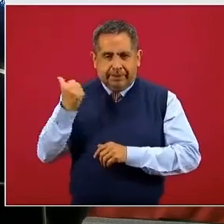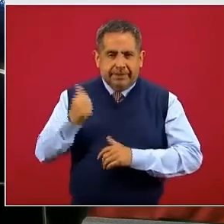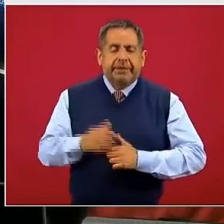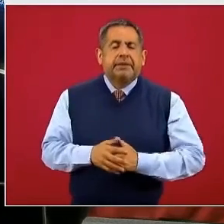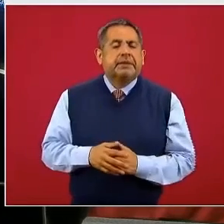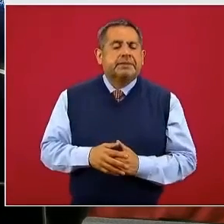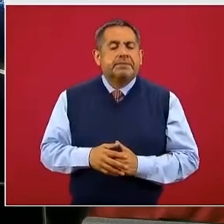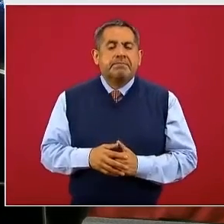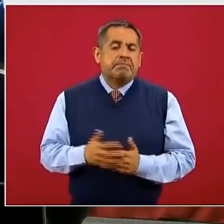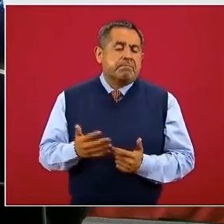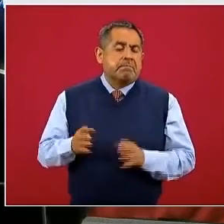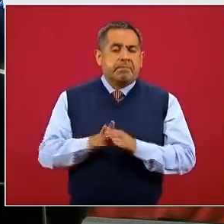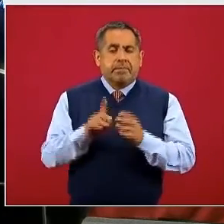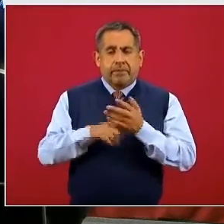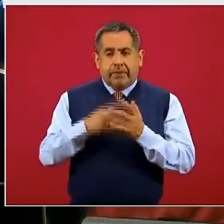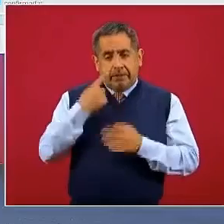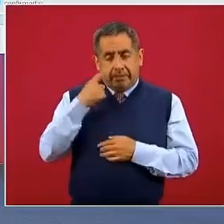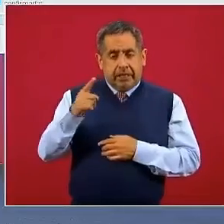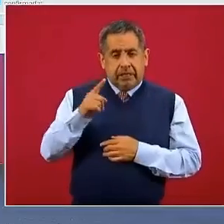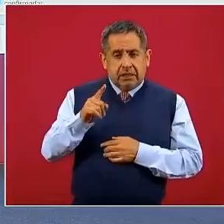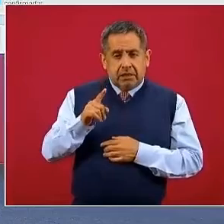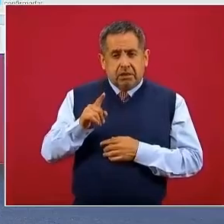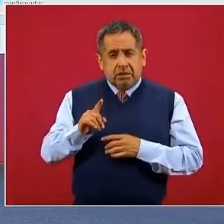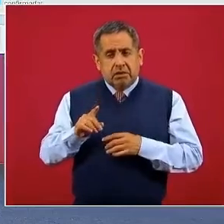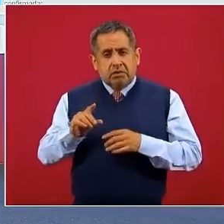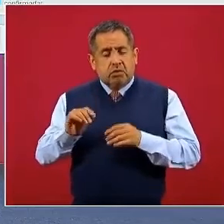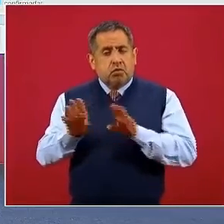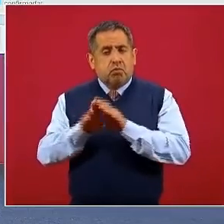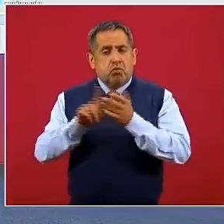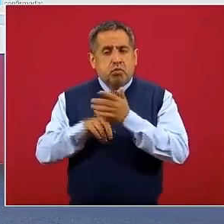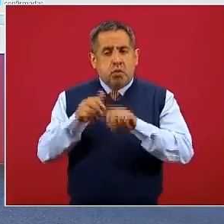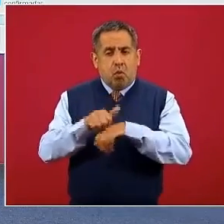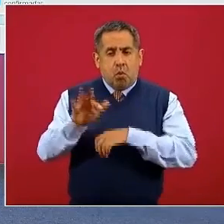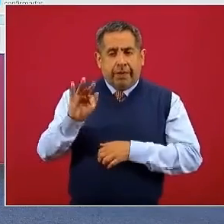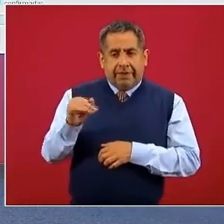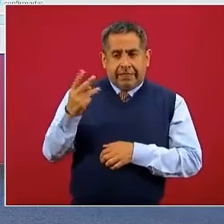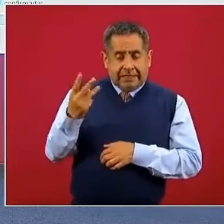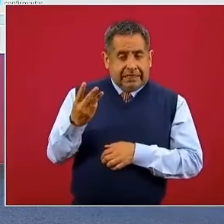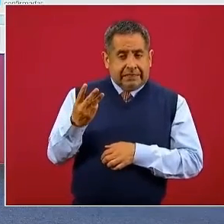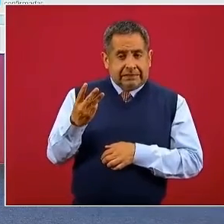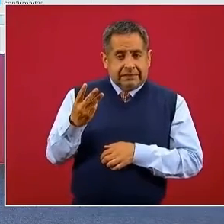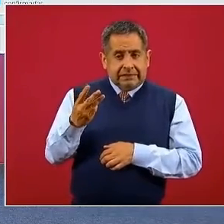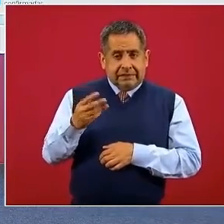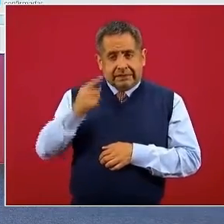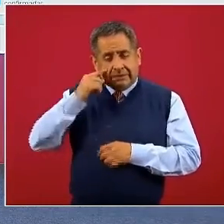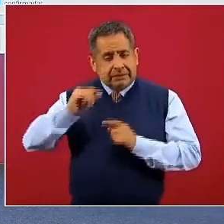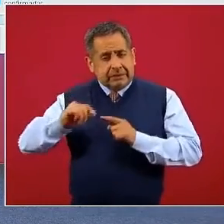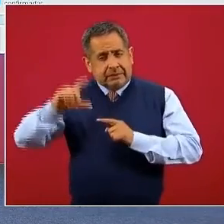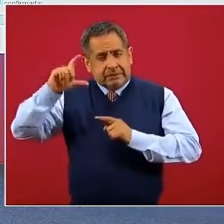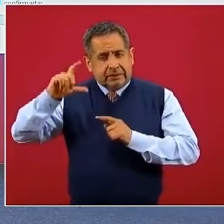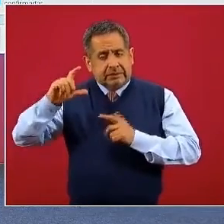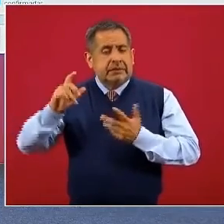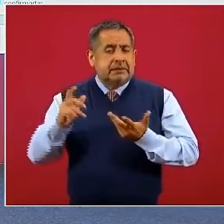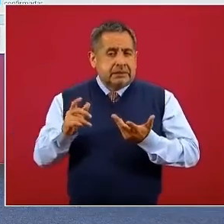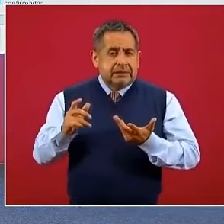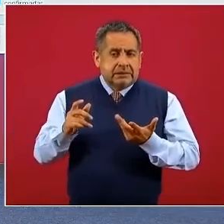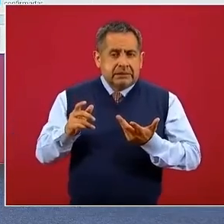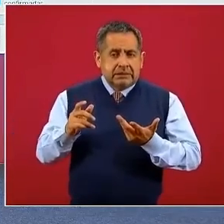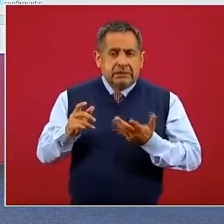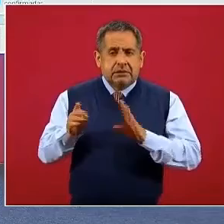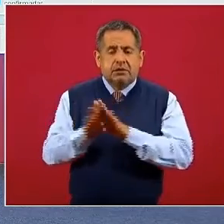ven la altura total de la barra 43, es decir, inclusive en todos los colores, ven que es